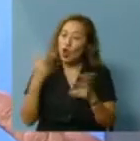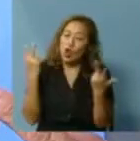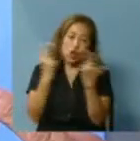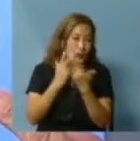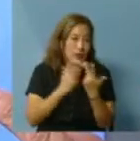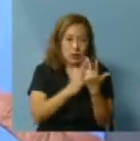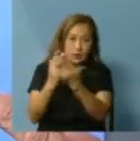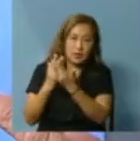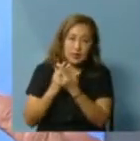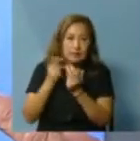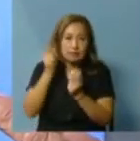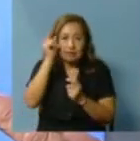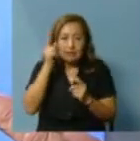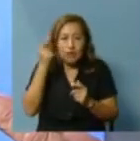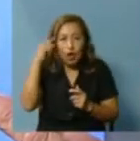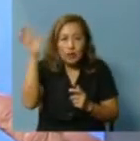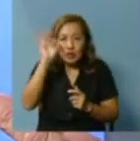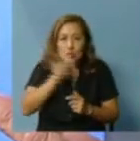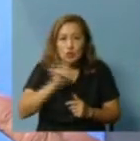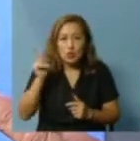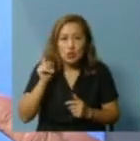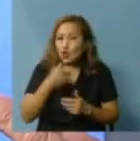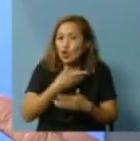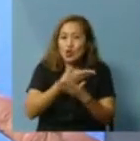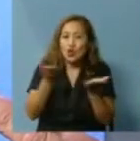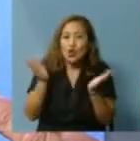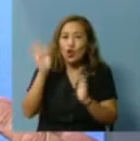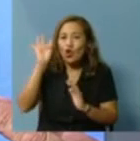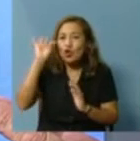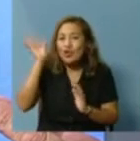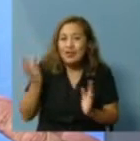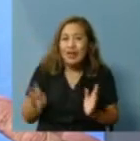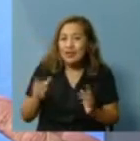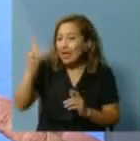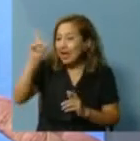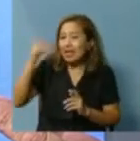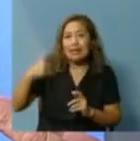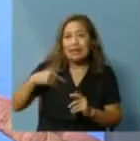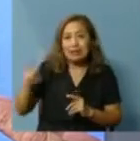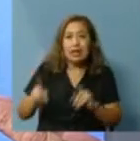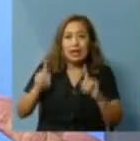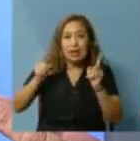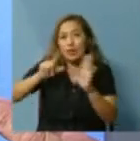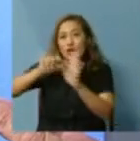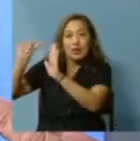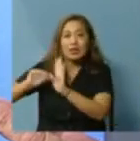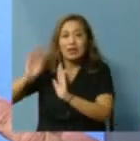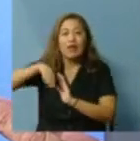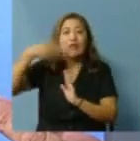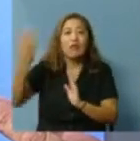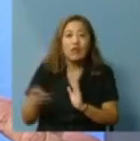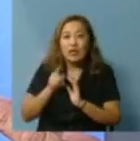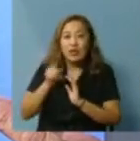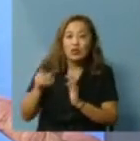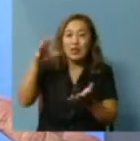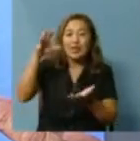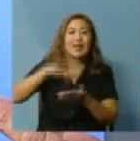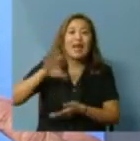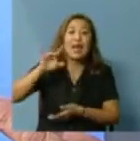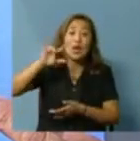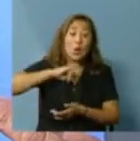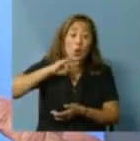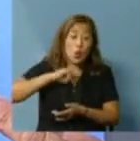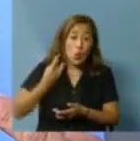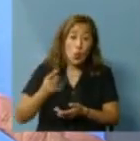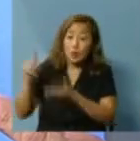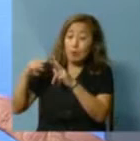y que creo que estamos en boca de todo el país incluso del exterior porque una de las pocas provincias que